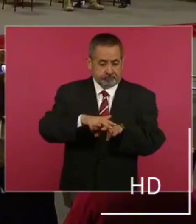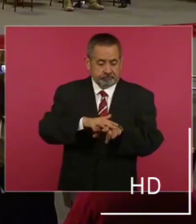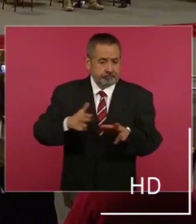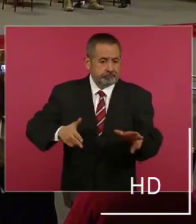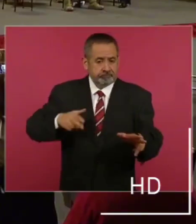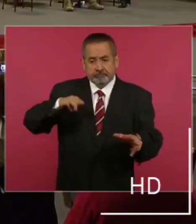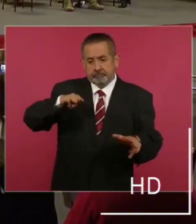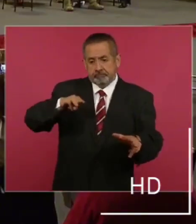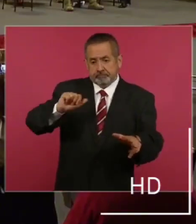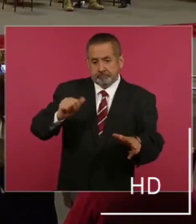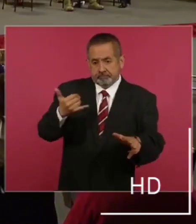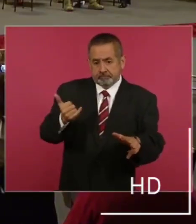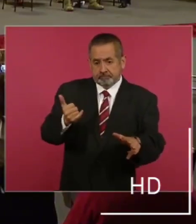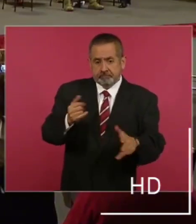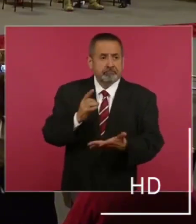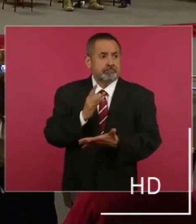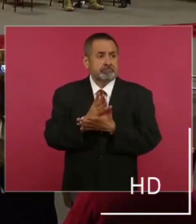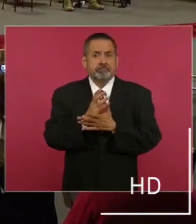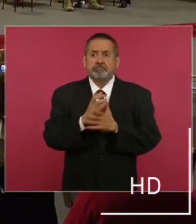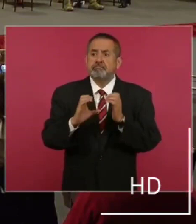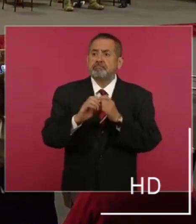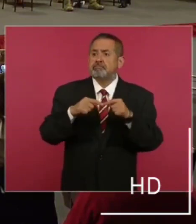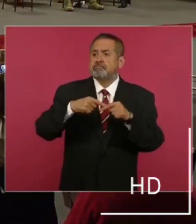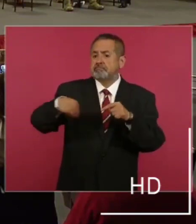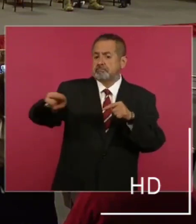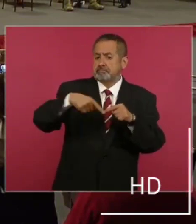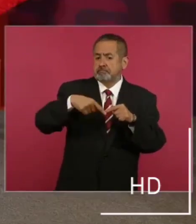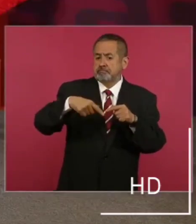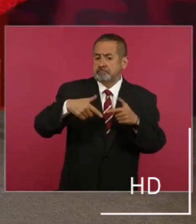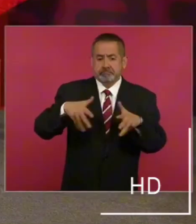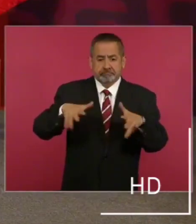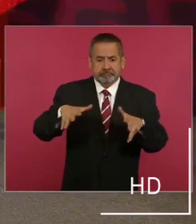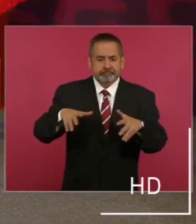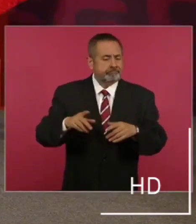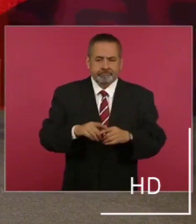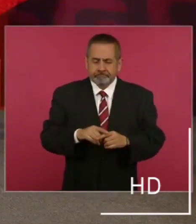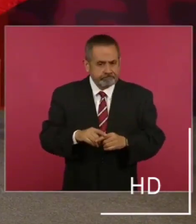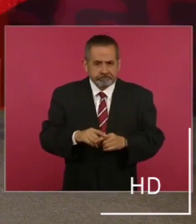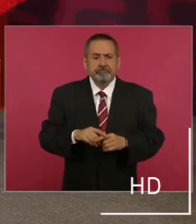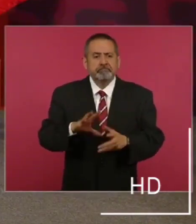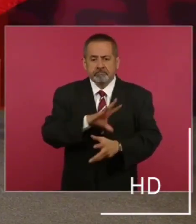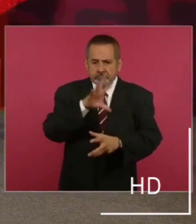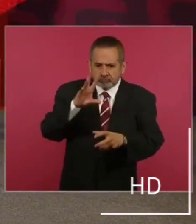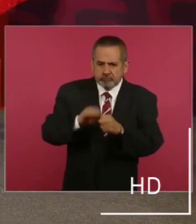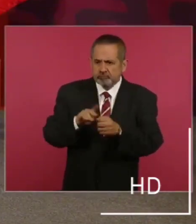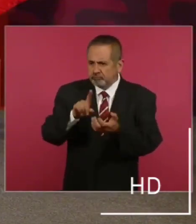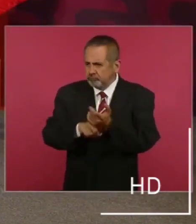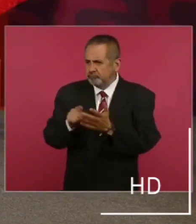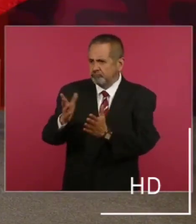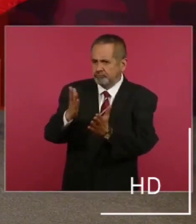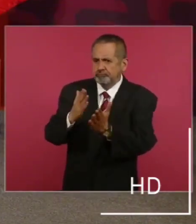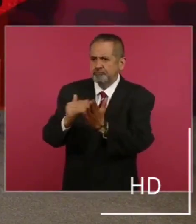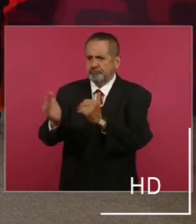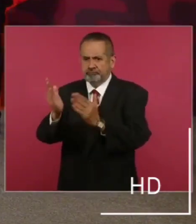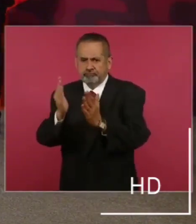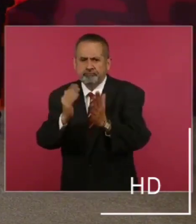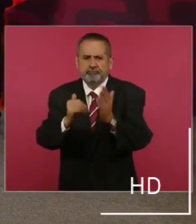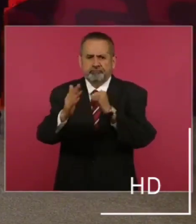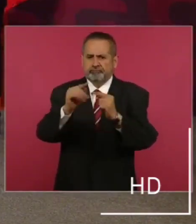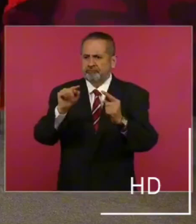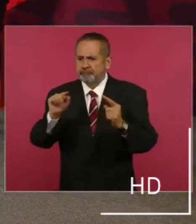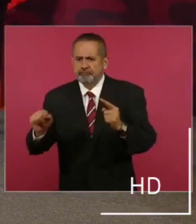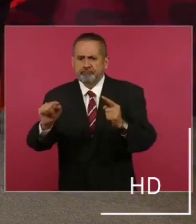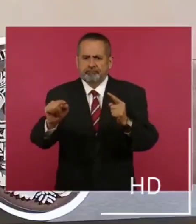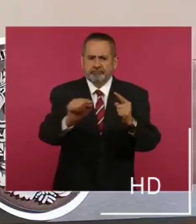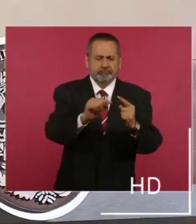sistema de comunicación, es todo un proyecto integral de desarrollo que supone, sin duda alguna, fortalecer